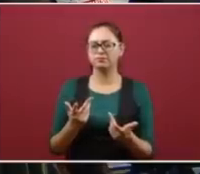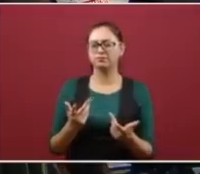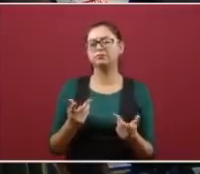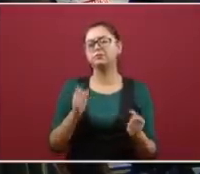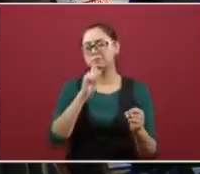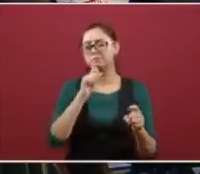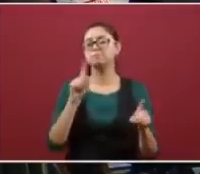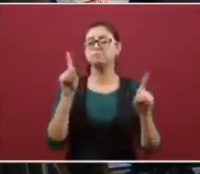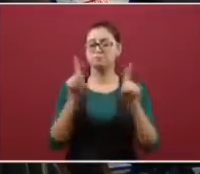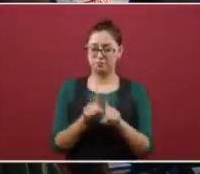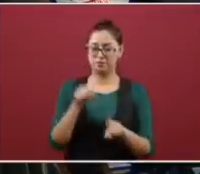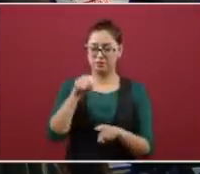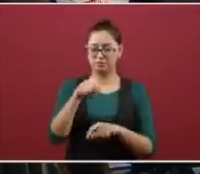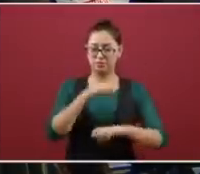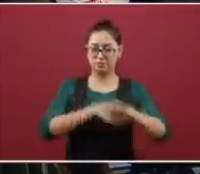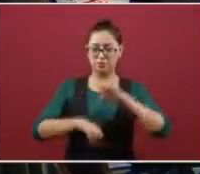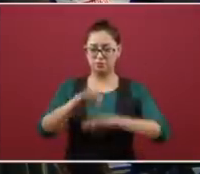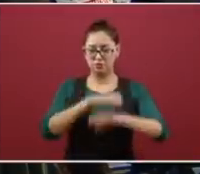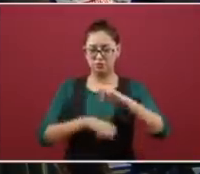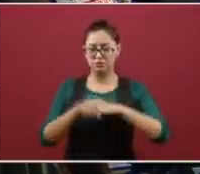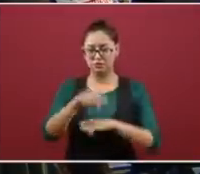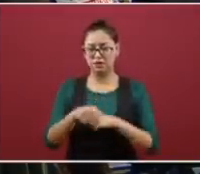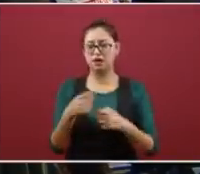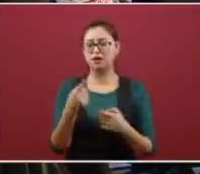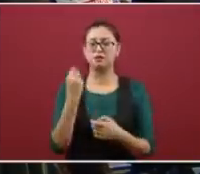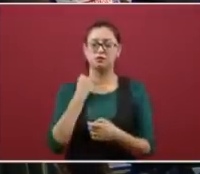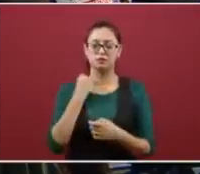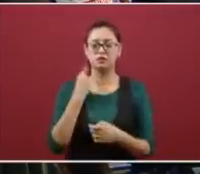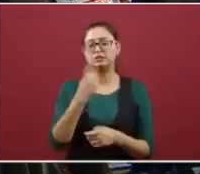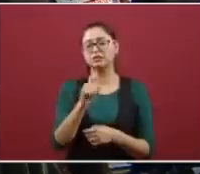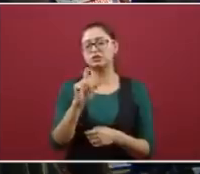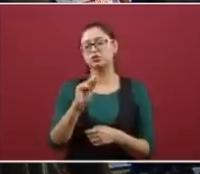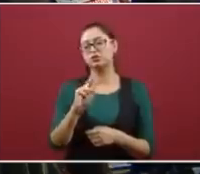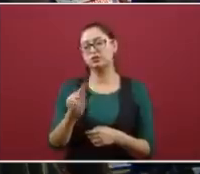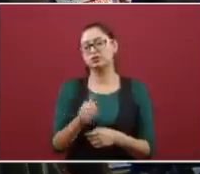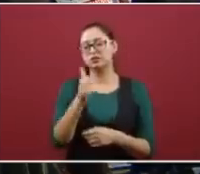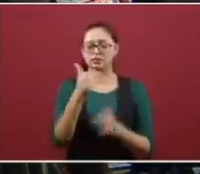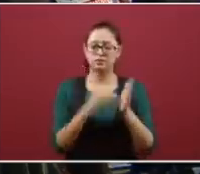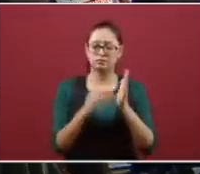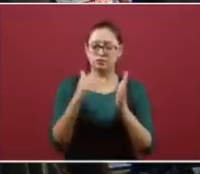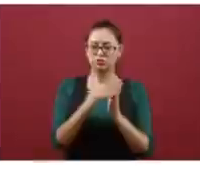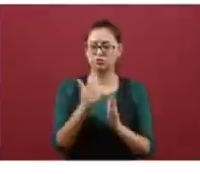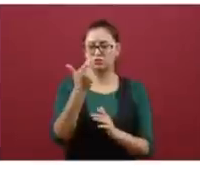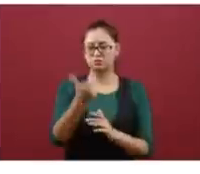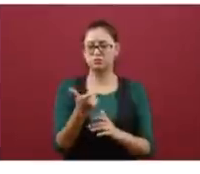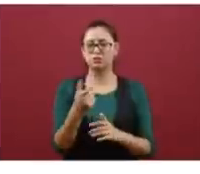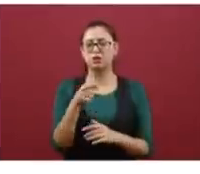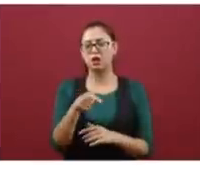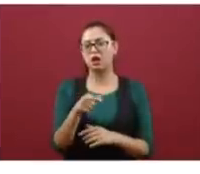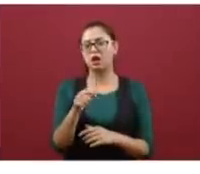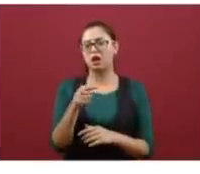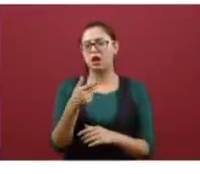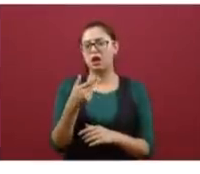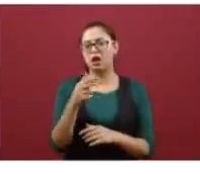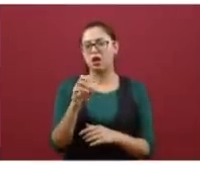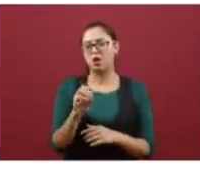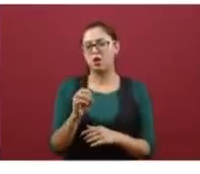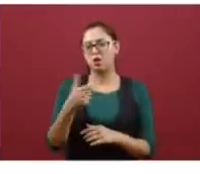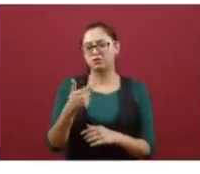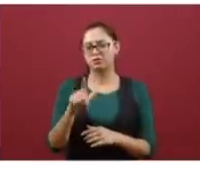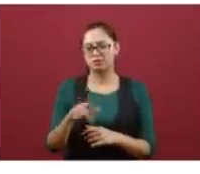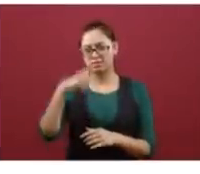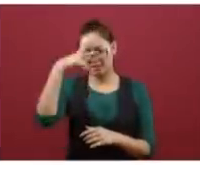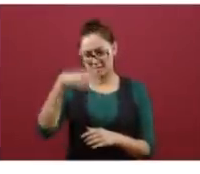bufete de proyectos de información que recibió 186 millones de pesos provenientes de bachelet mexico además de 2.500